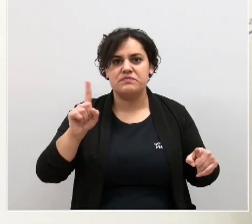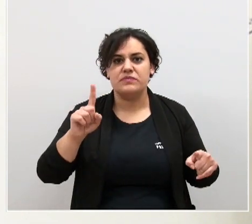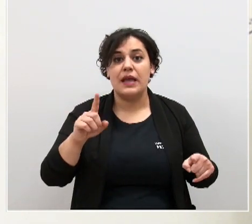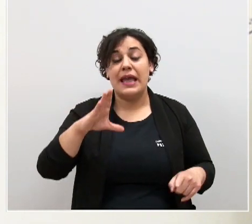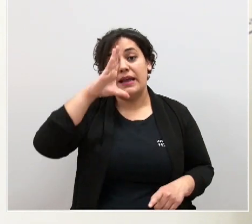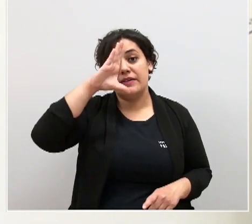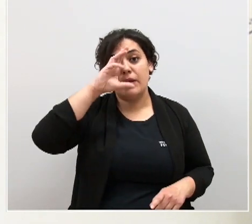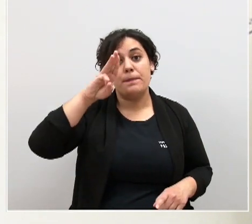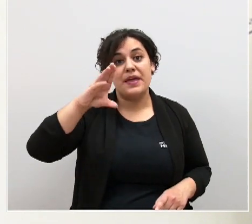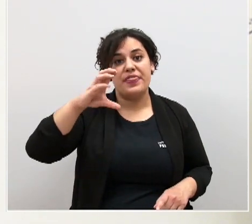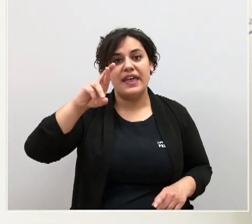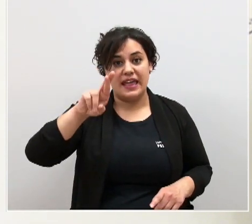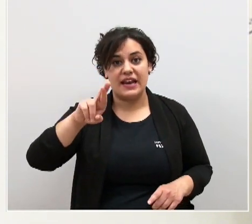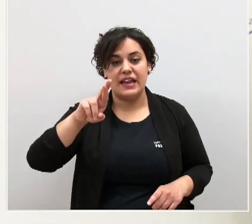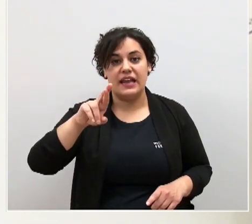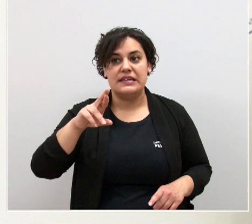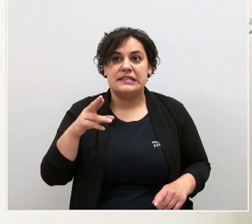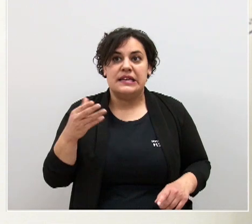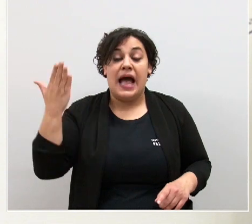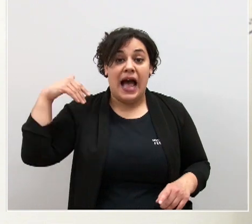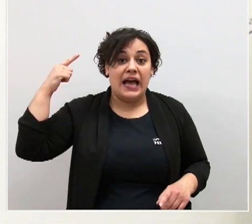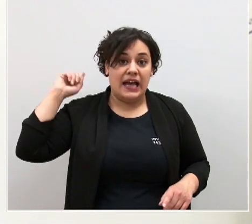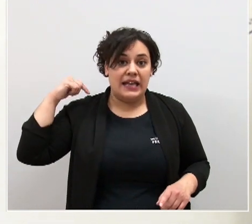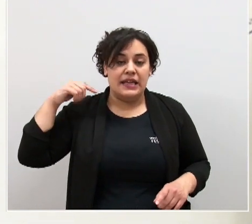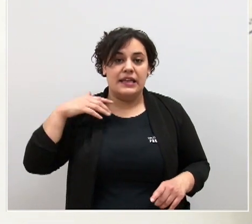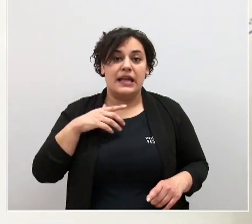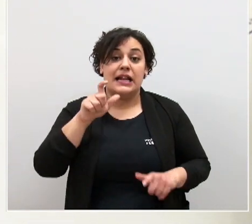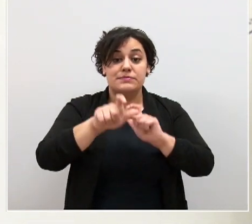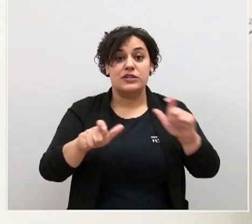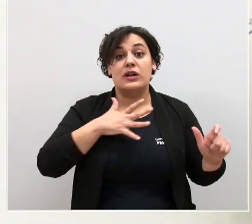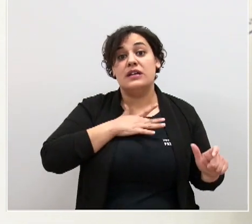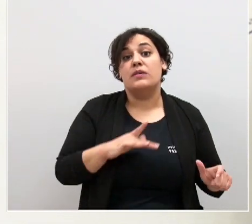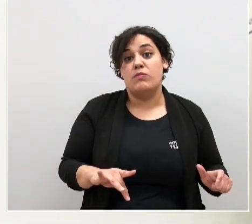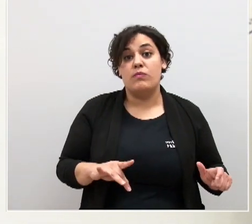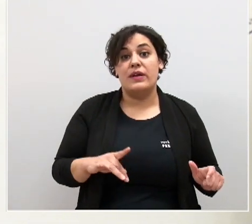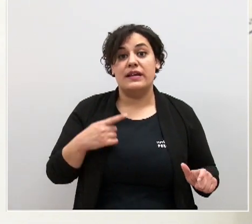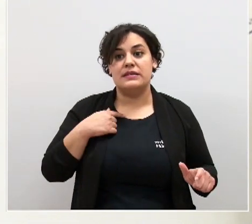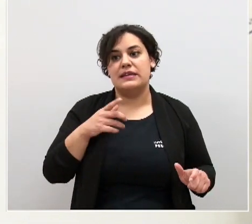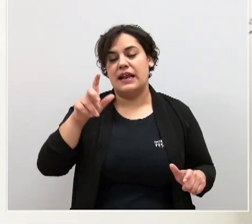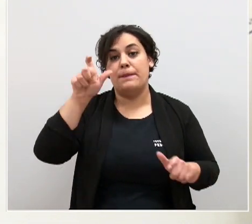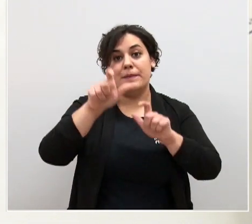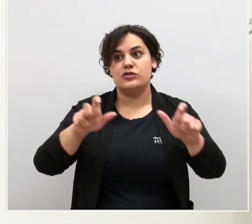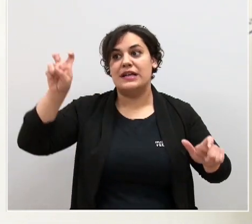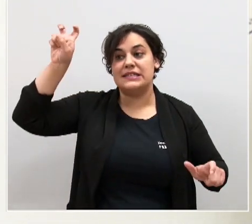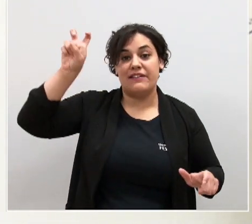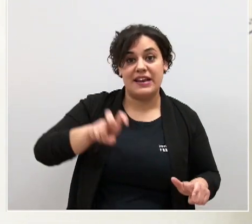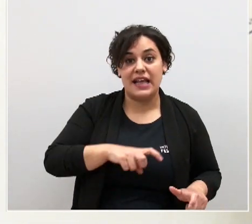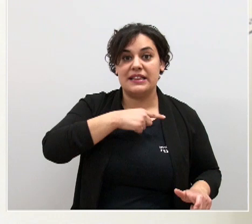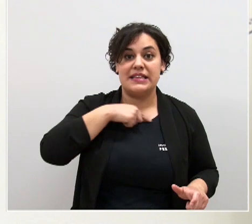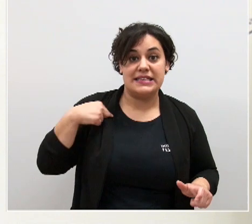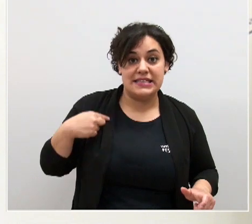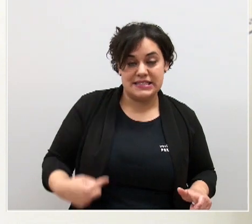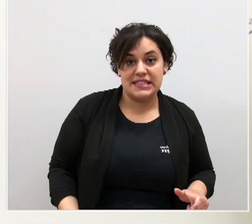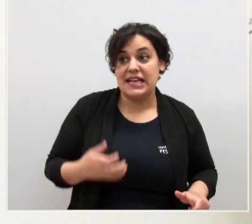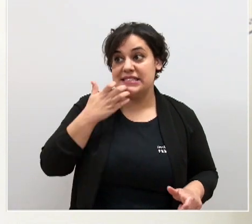febrero, hicimos en aquella época lo que eran casos posibles, eran aquellos casos que venían de China. Si hubiera habido un caso en China, por supuesto que se